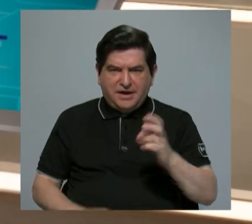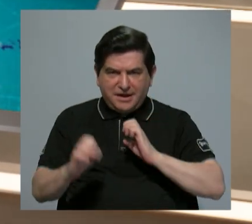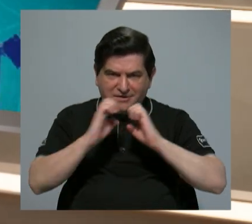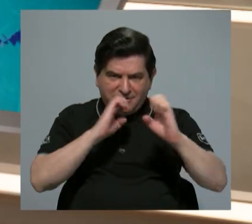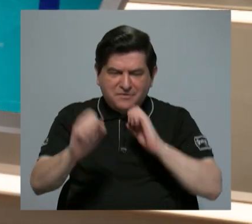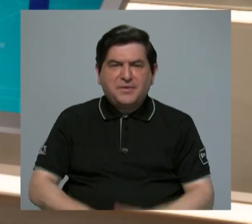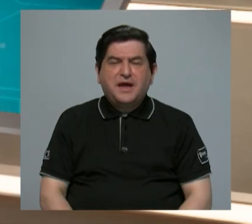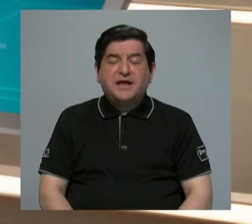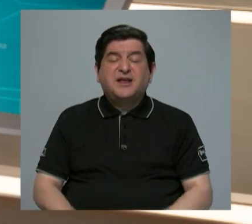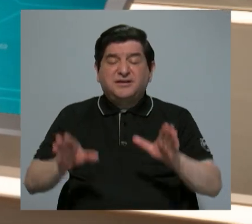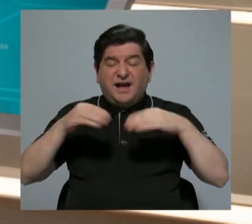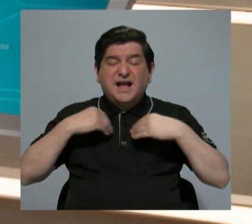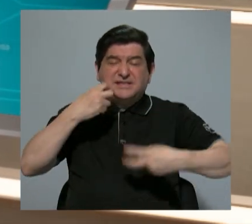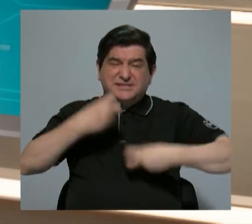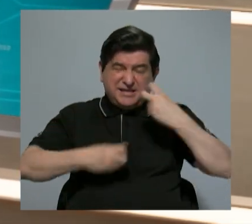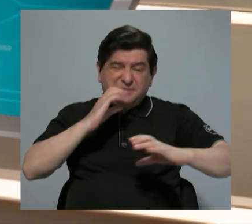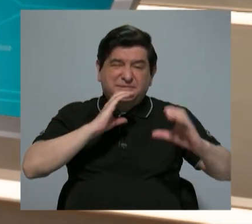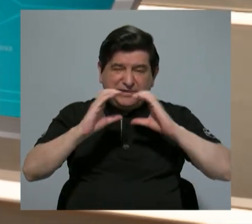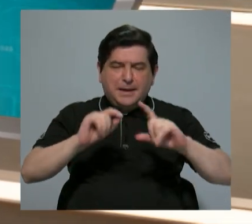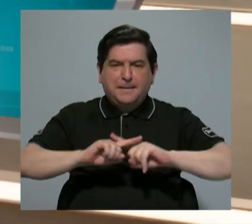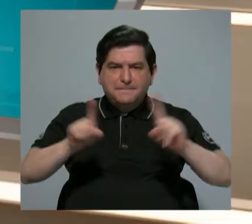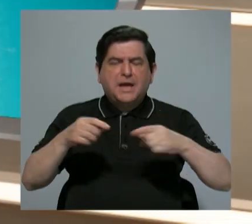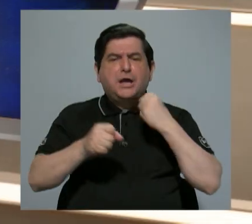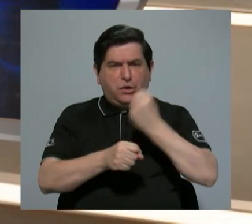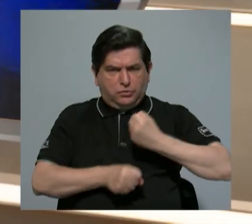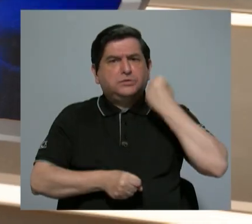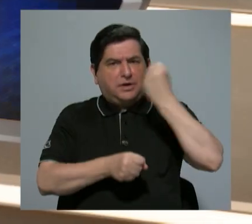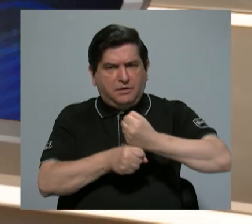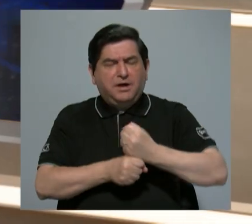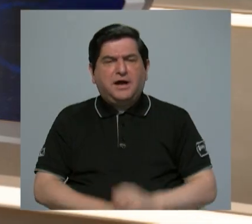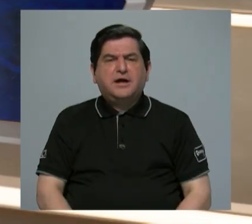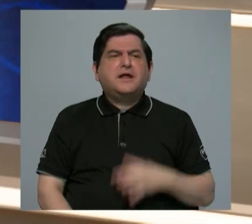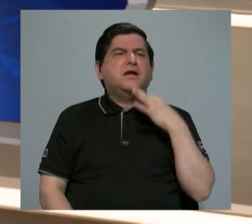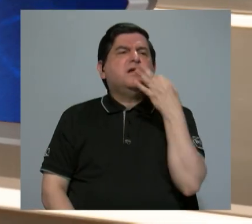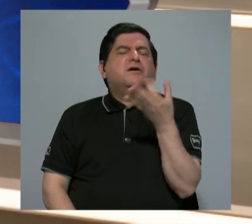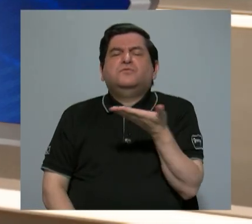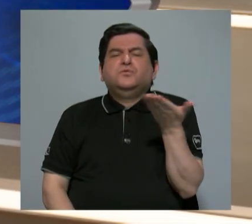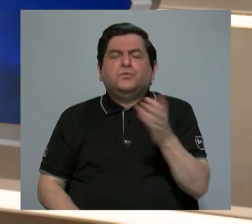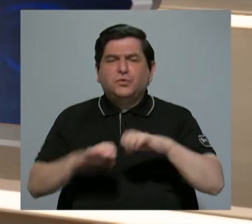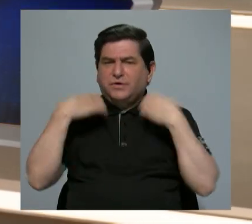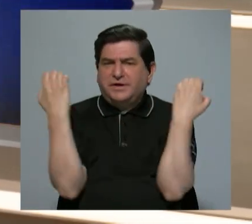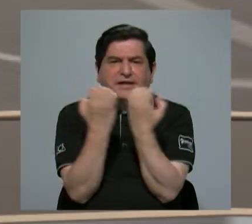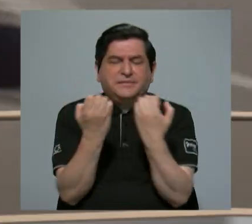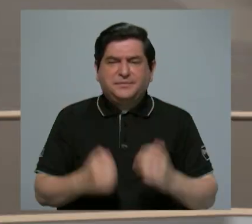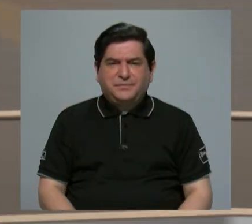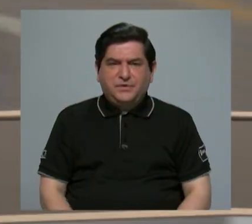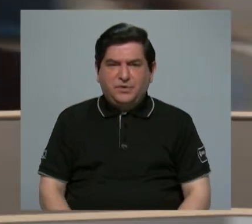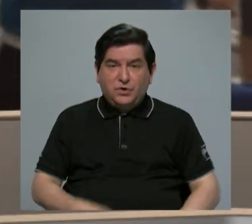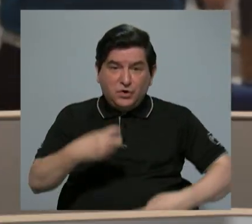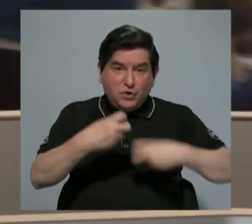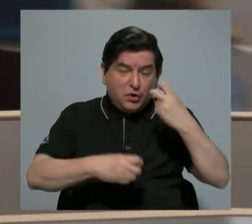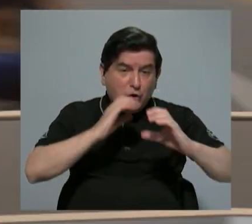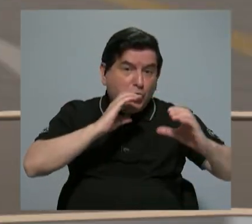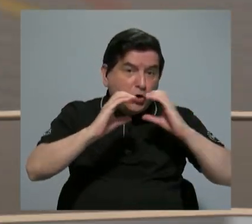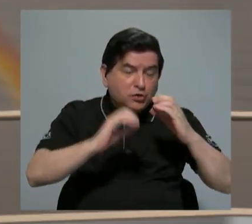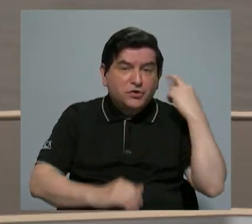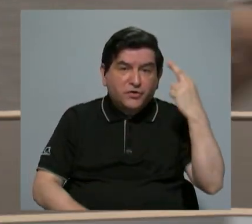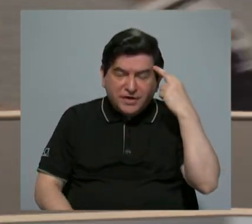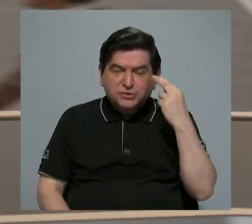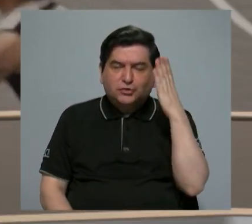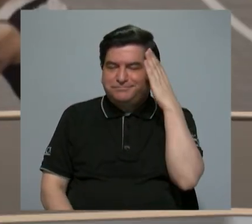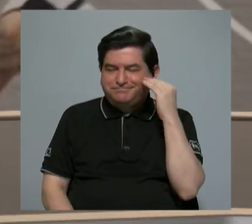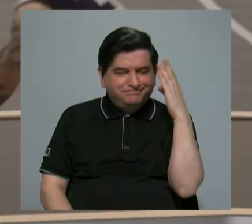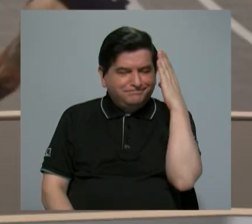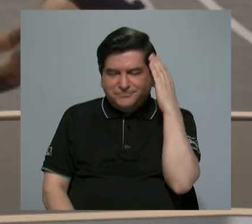entrevista, reconoce que hay problemas de comunicación, pero que se están trabajando. ¿Qué se viene para el equipo? Sí, los problemas de comunicación vienen por falta de la